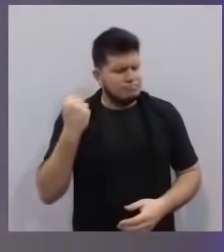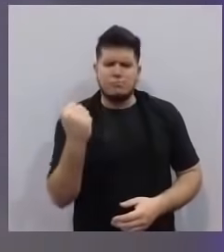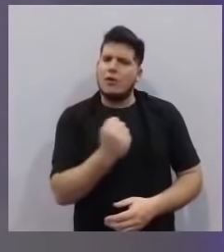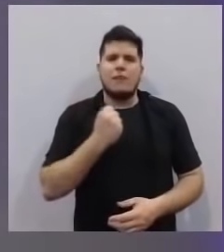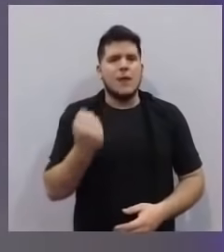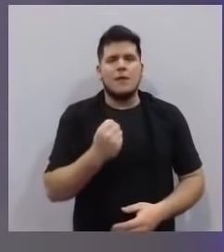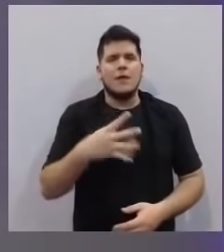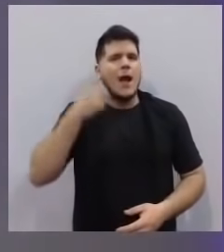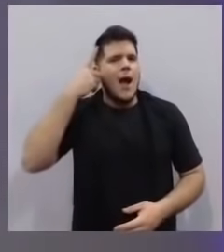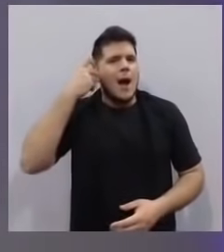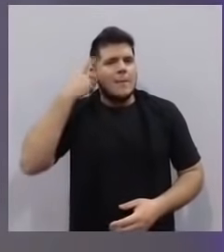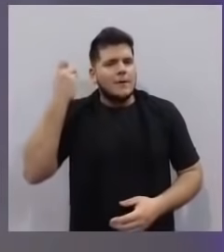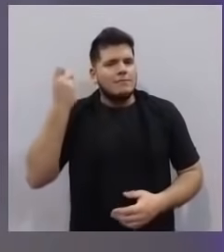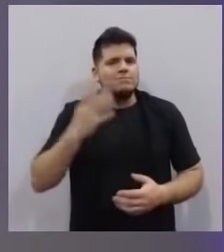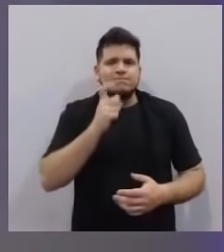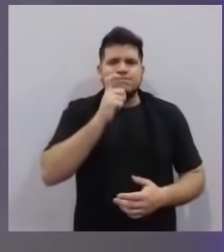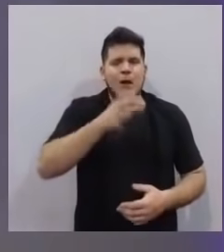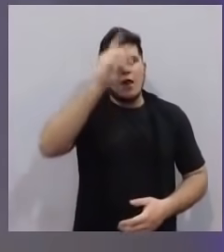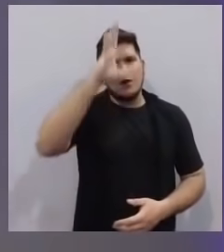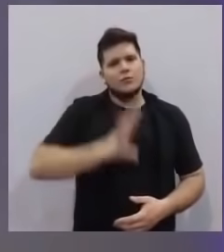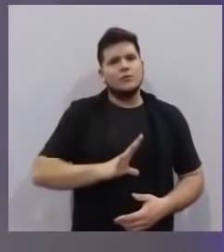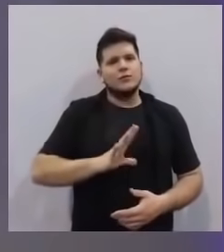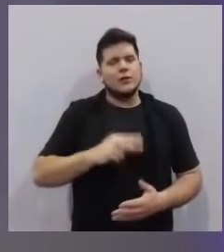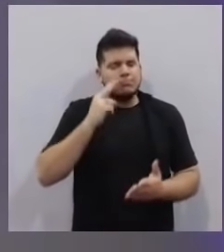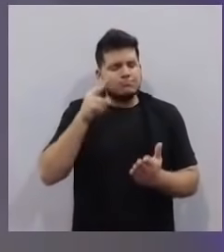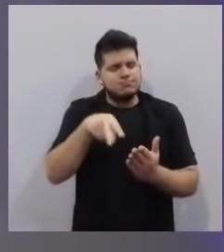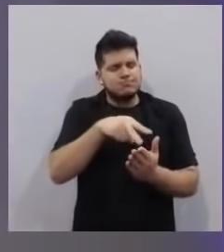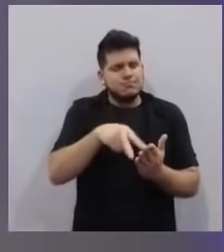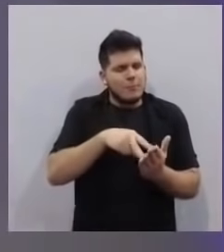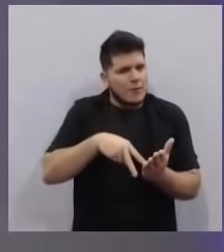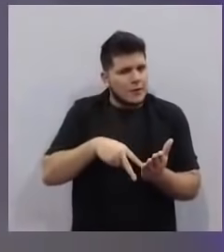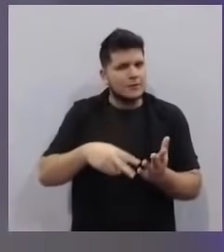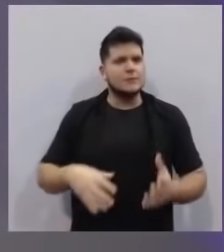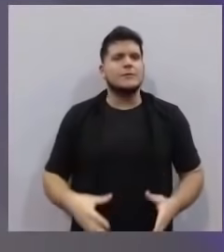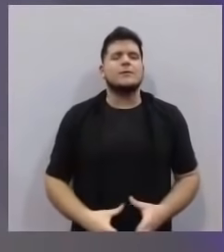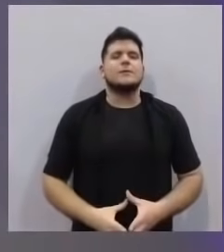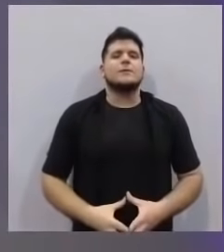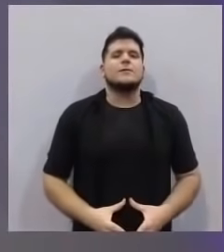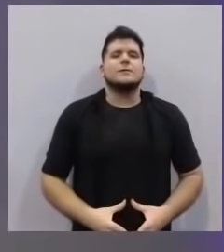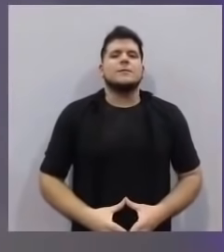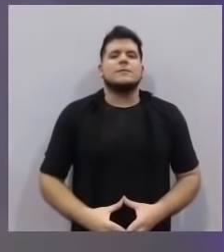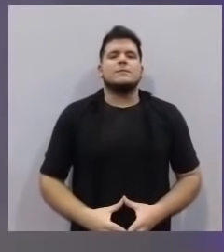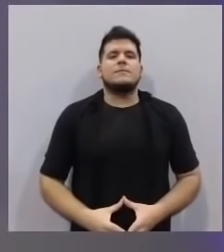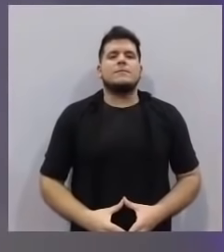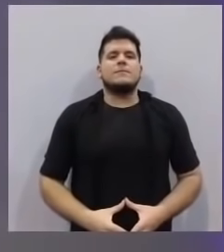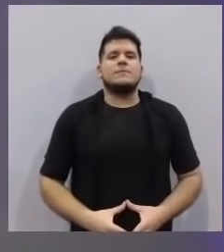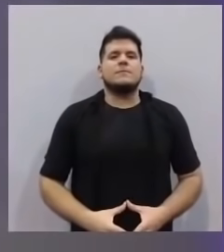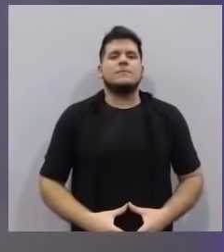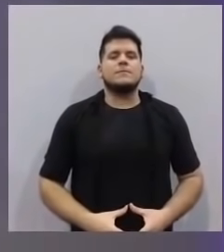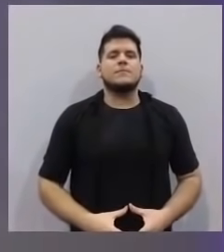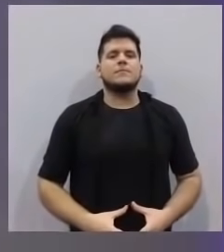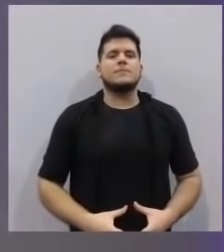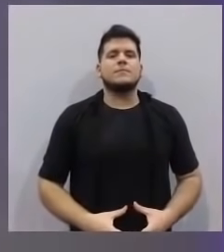biblia por algo jesús habló de esta parábola de un padre de un hijo que se fue y un hijo que se